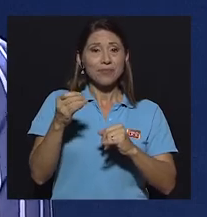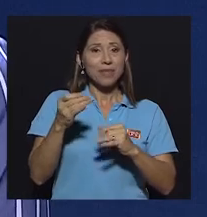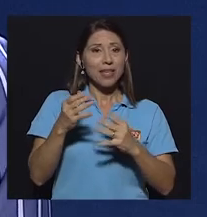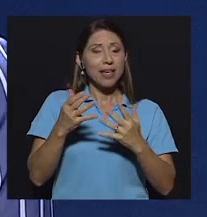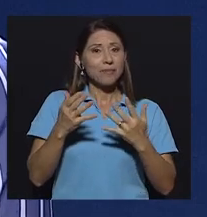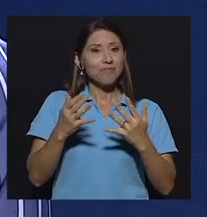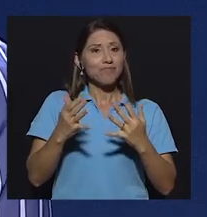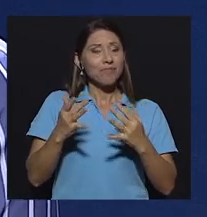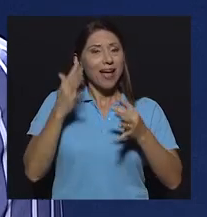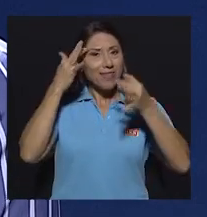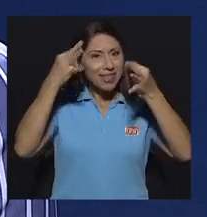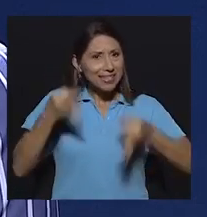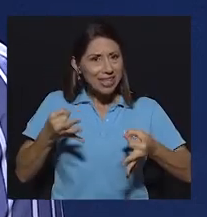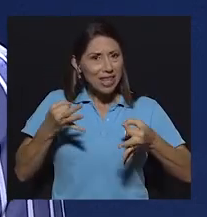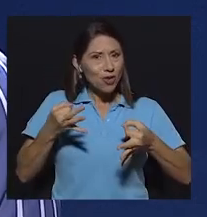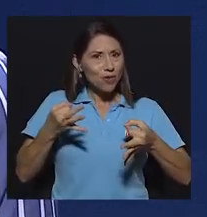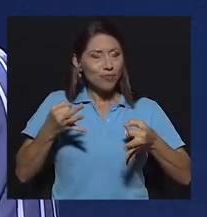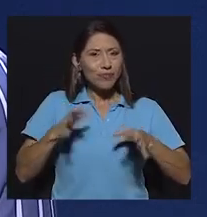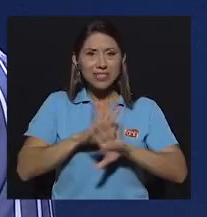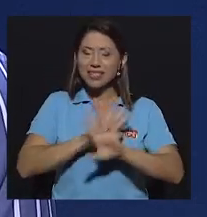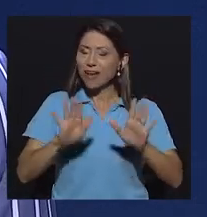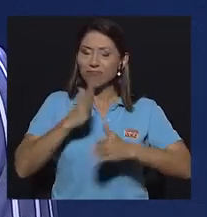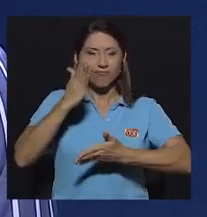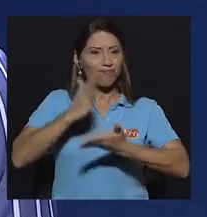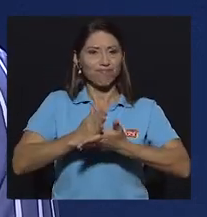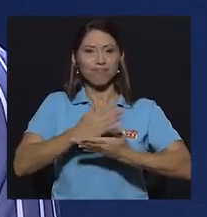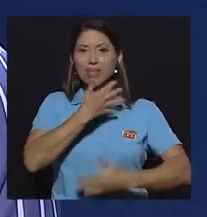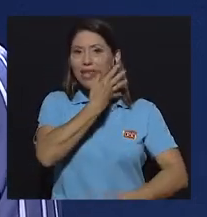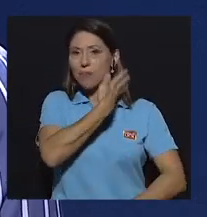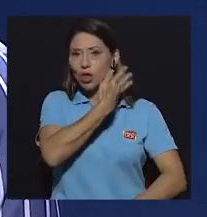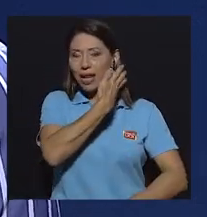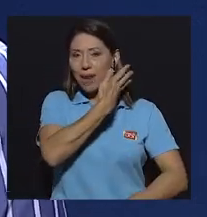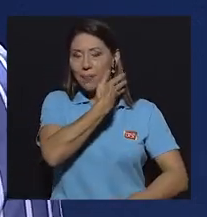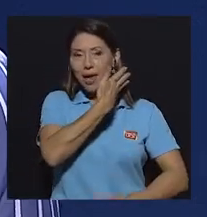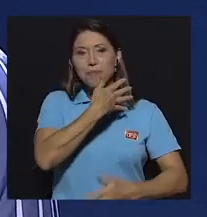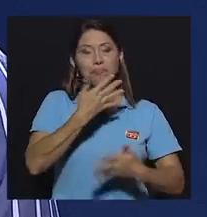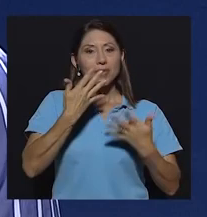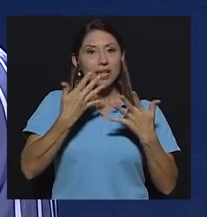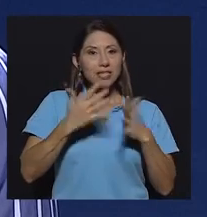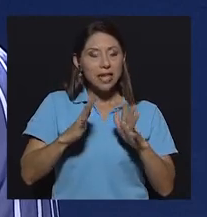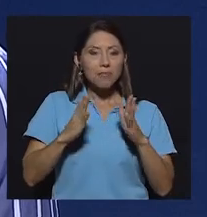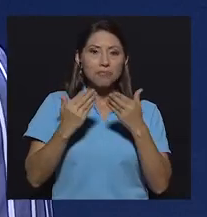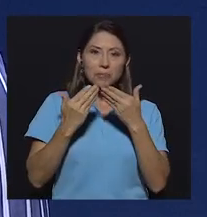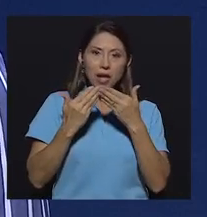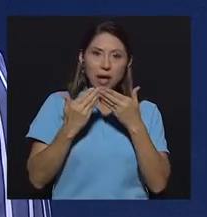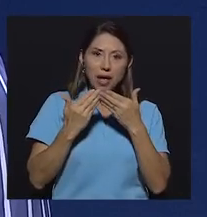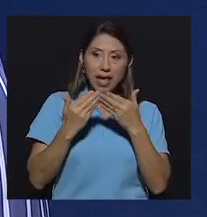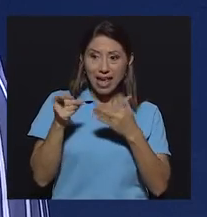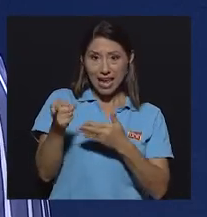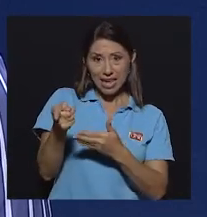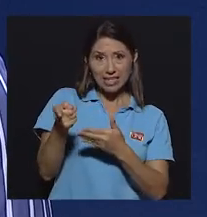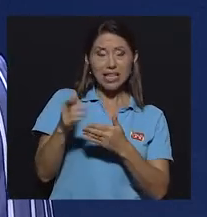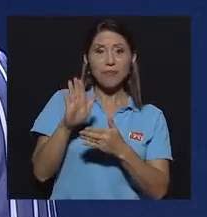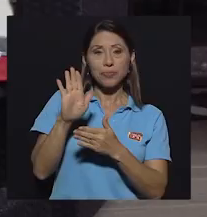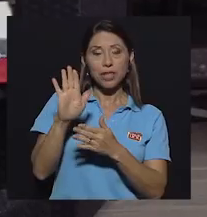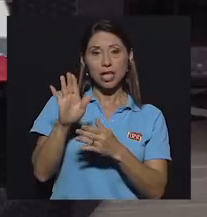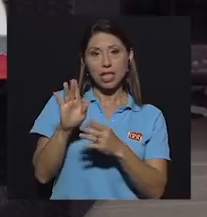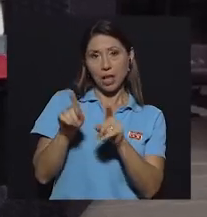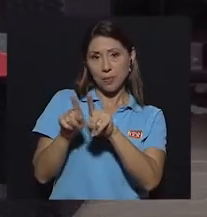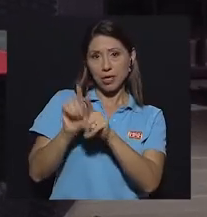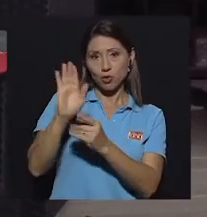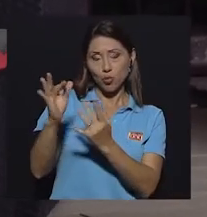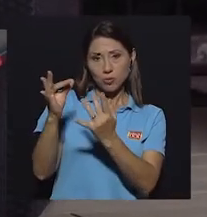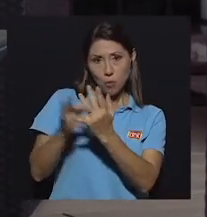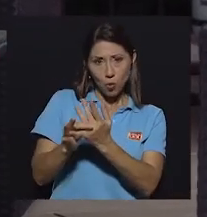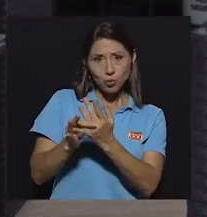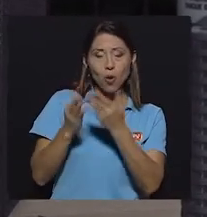donde había decidido no seguir con la quimioterapia. Y bueno, y abrieron las puertas tanto ella como su esposo para que